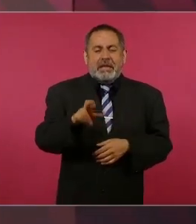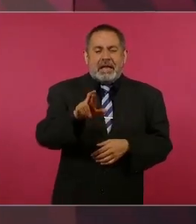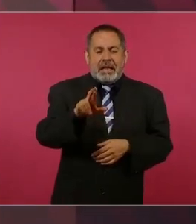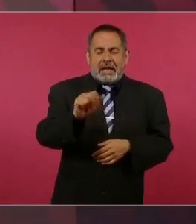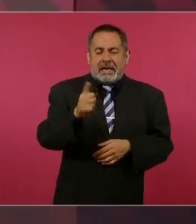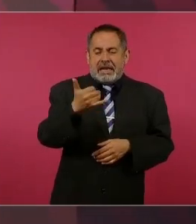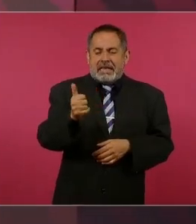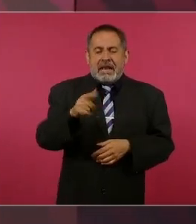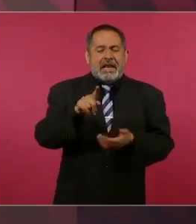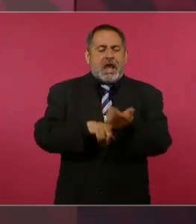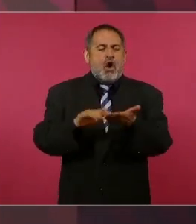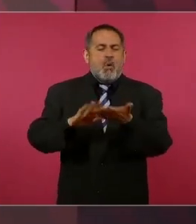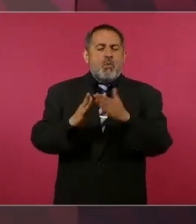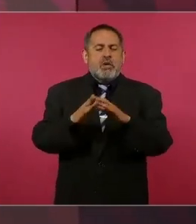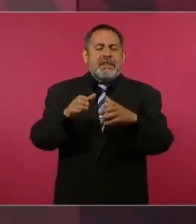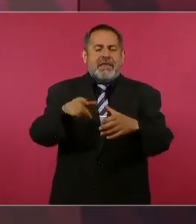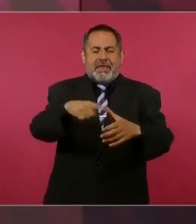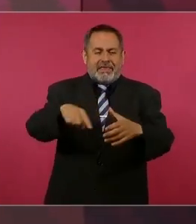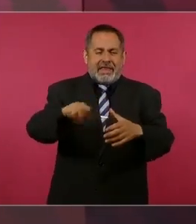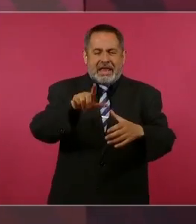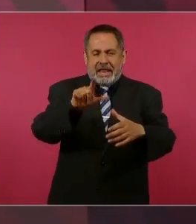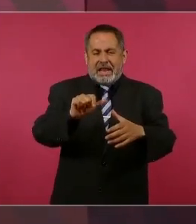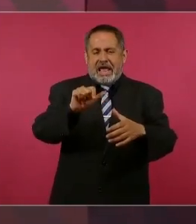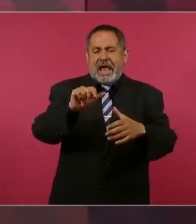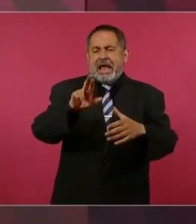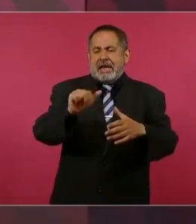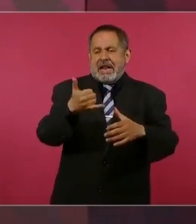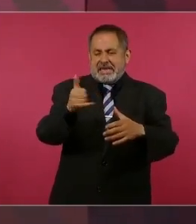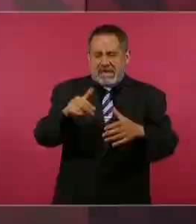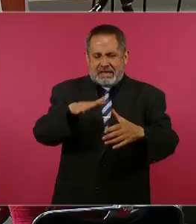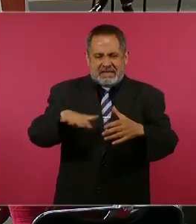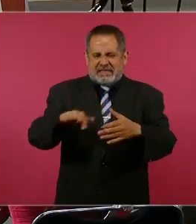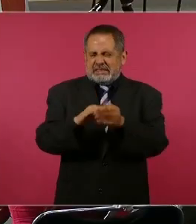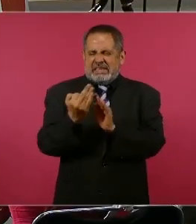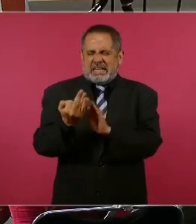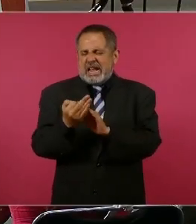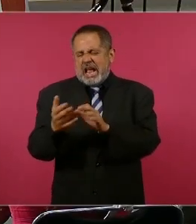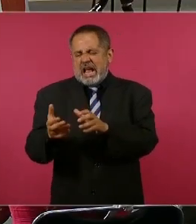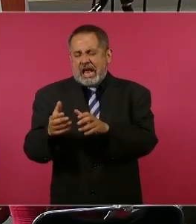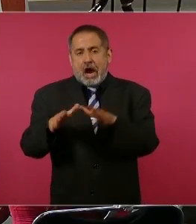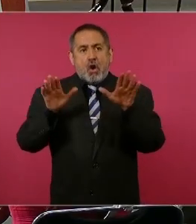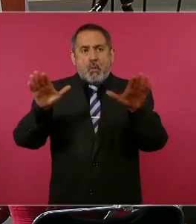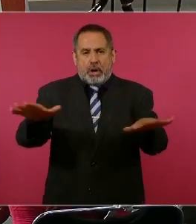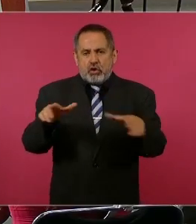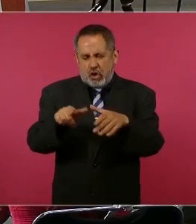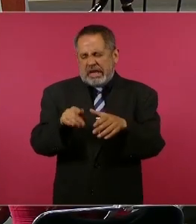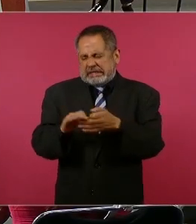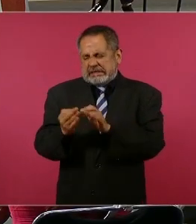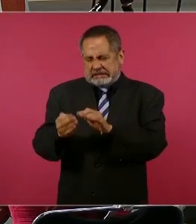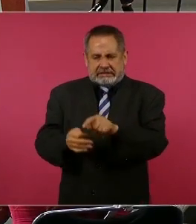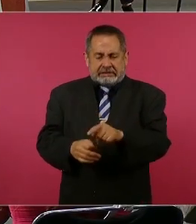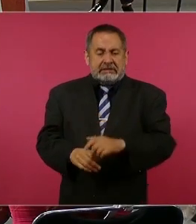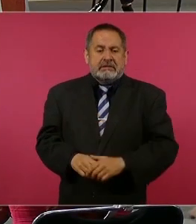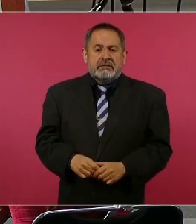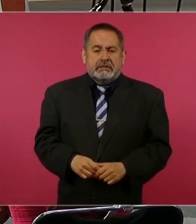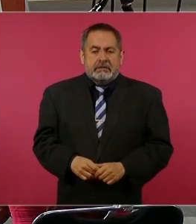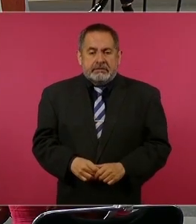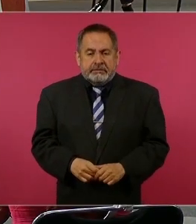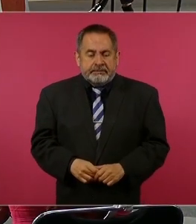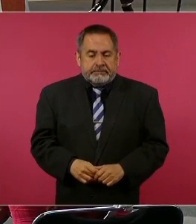la comunidad que está cerca del aeropuerto.